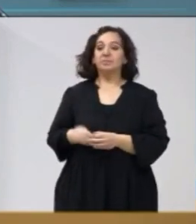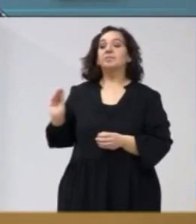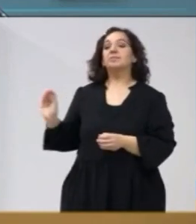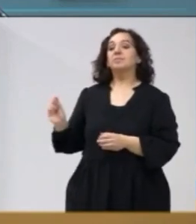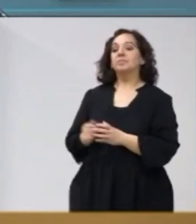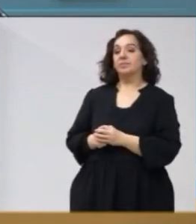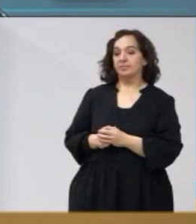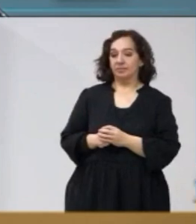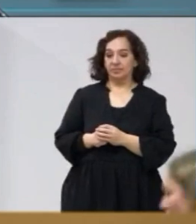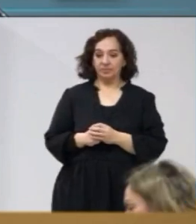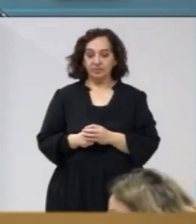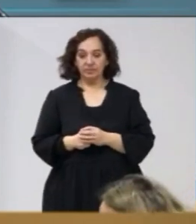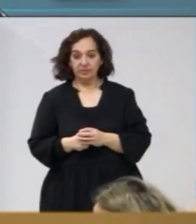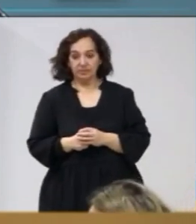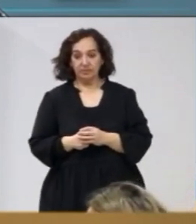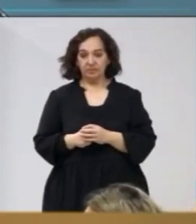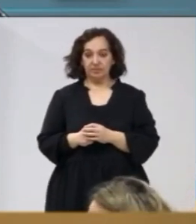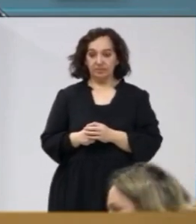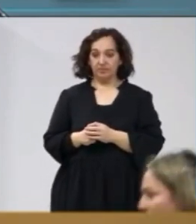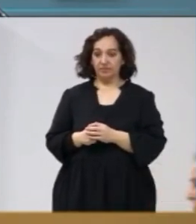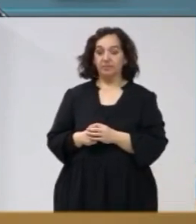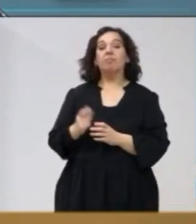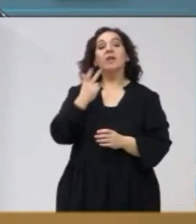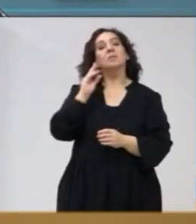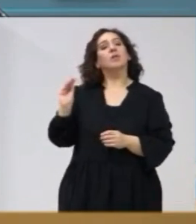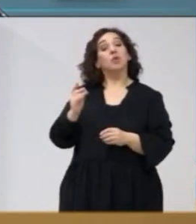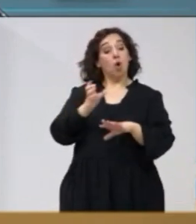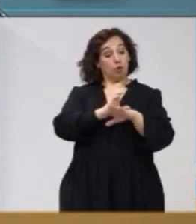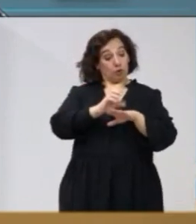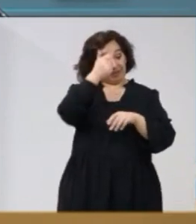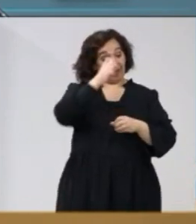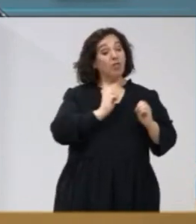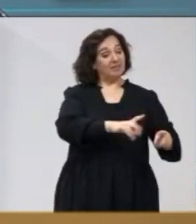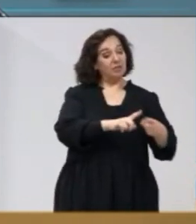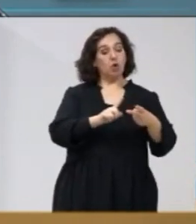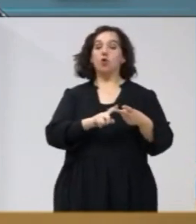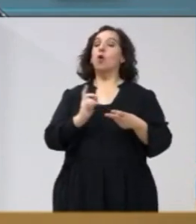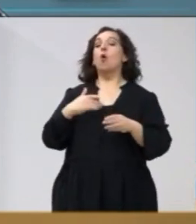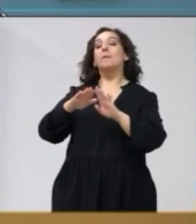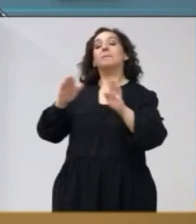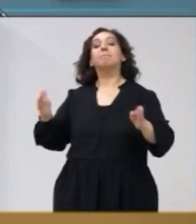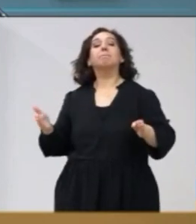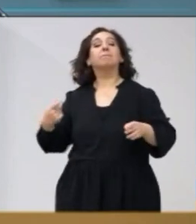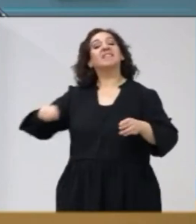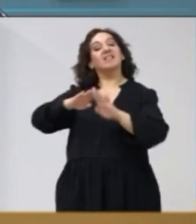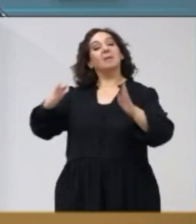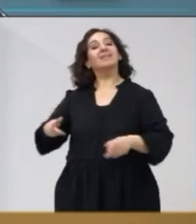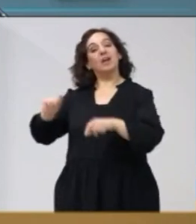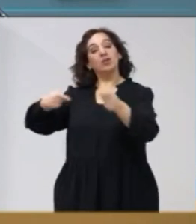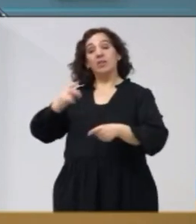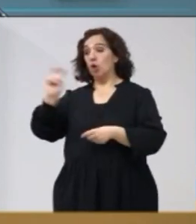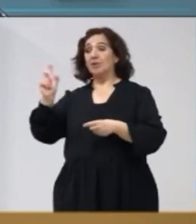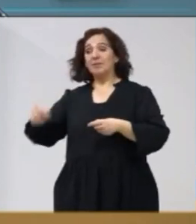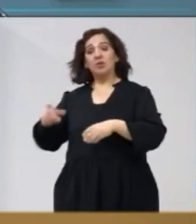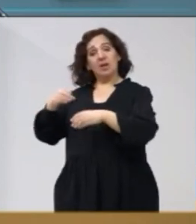¿Alguien más, además del consejero, alguien más ha presentado la dimisión? ¿La presidenta de la mesa de contratación? ¿Alguien más de